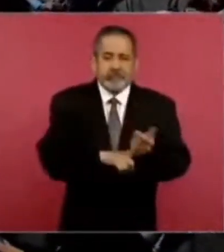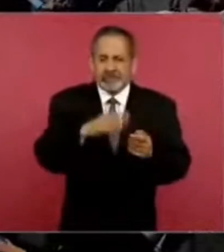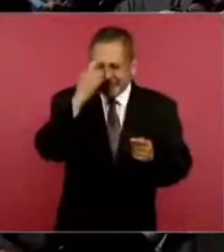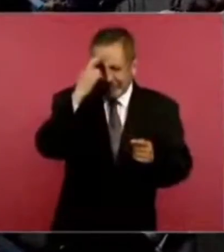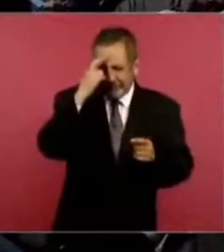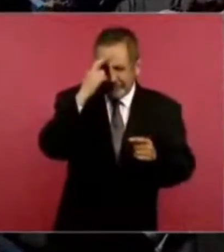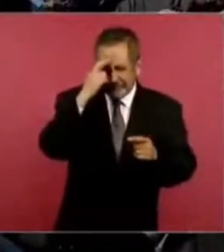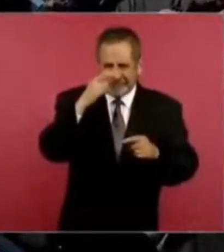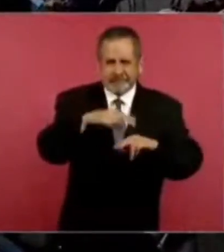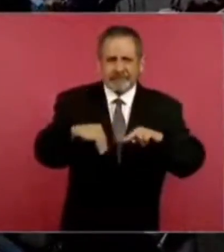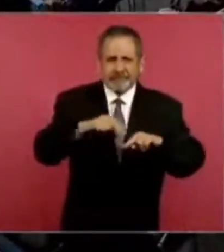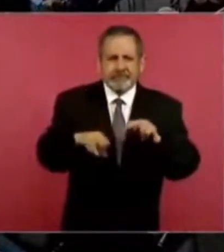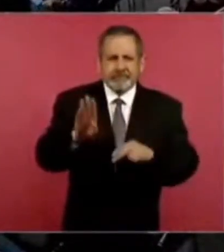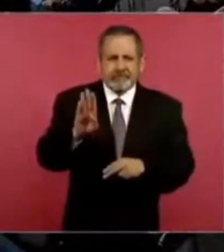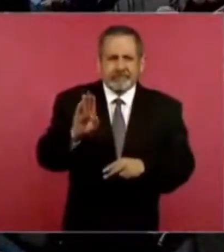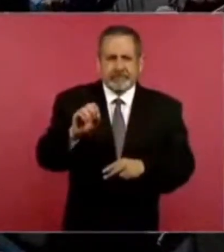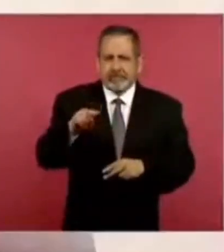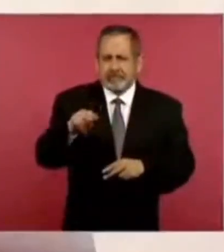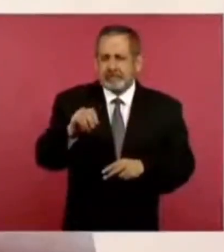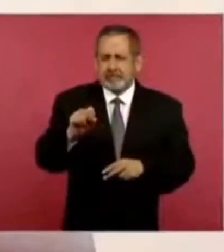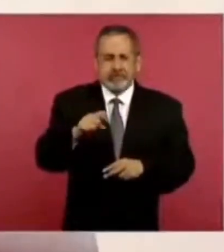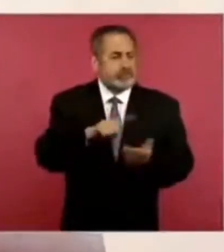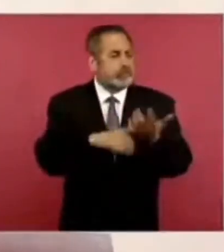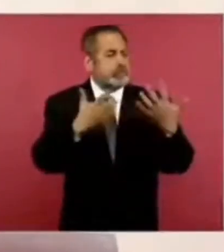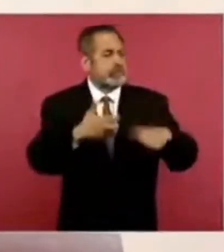Entonces se condonaban.